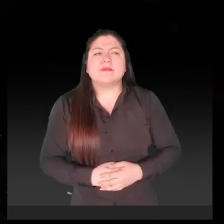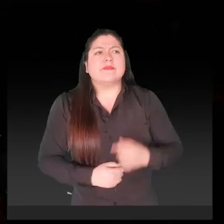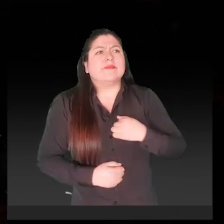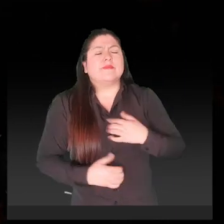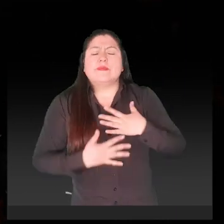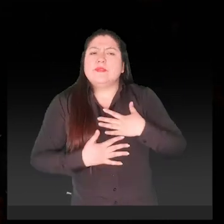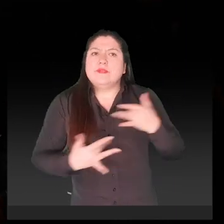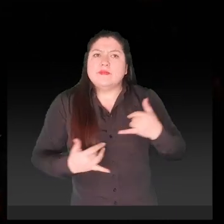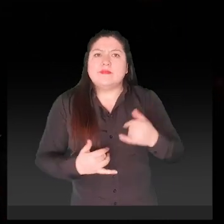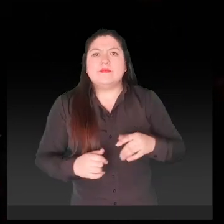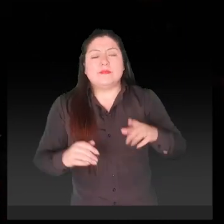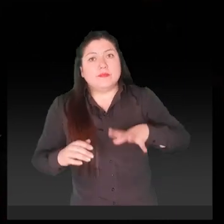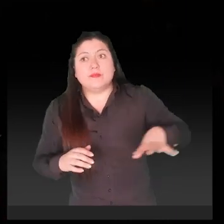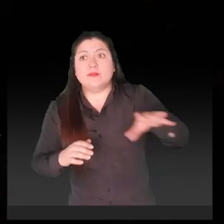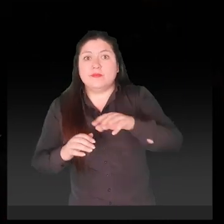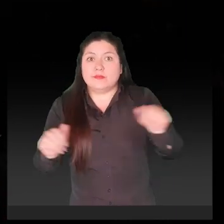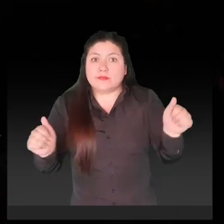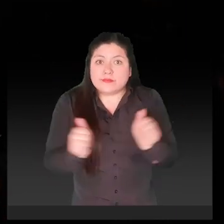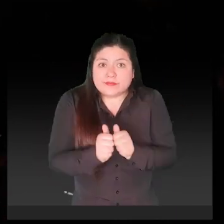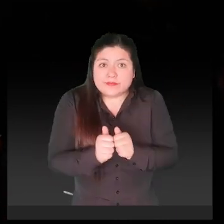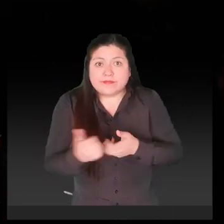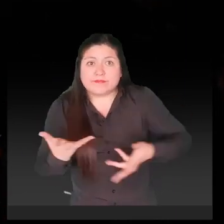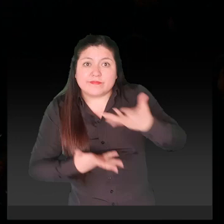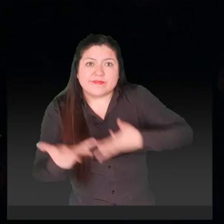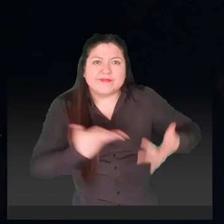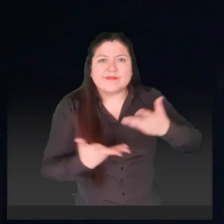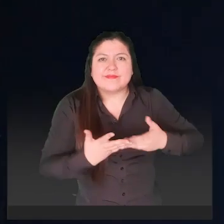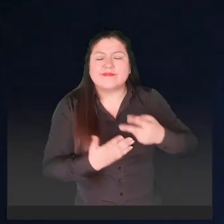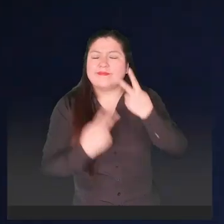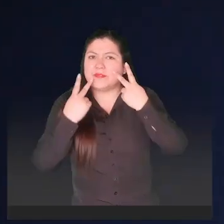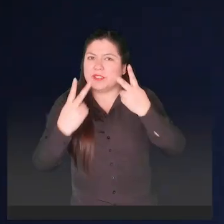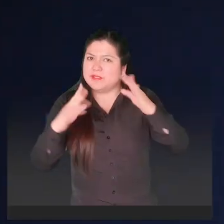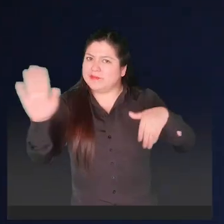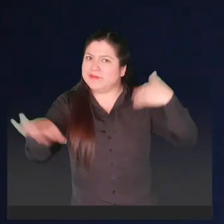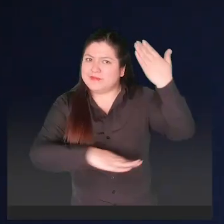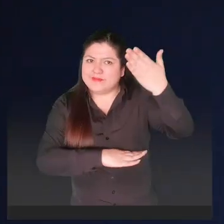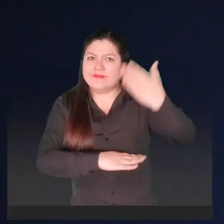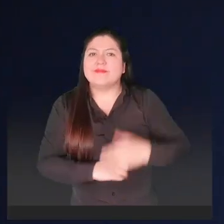un placer acompañarlos y nos vemos en una próxima.